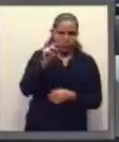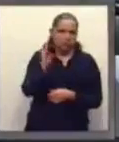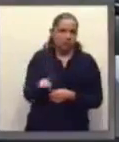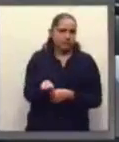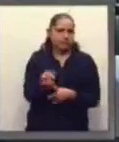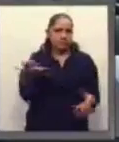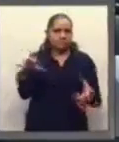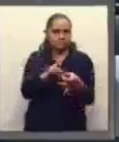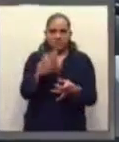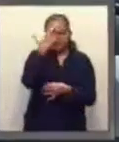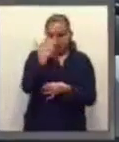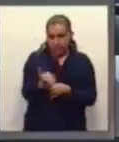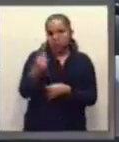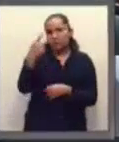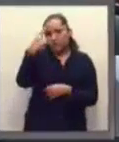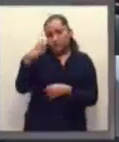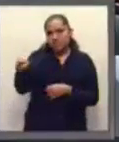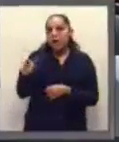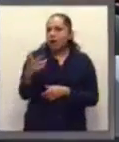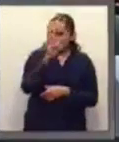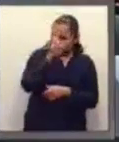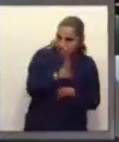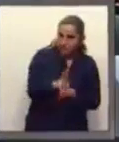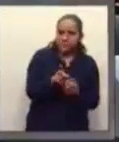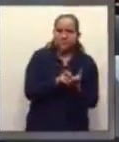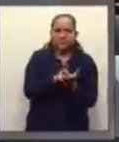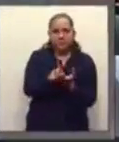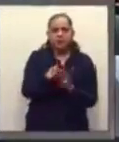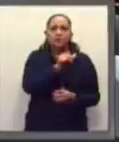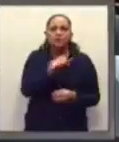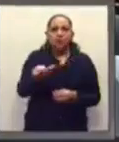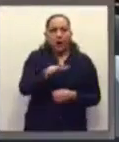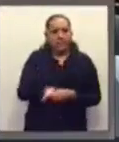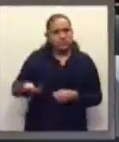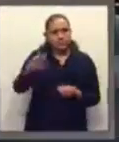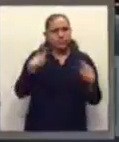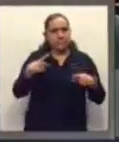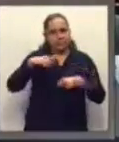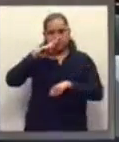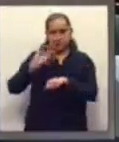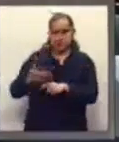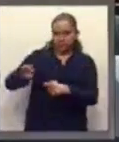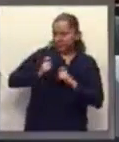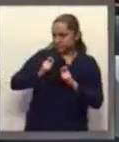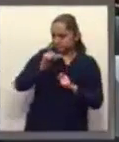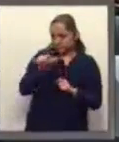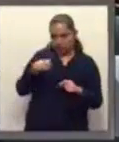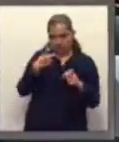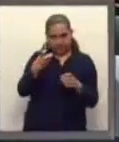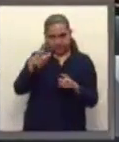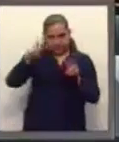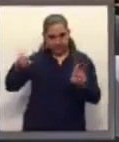garantizar una designación o el respetar los derechos de los responsables de estos centros en función de su